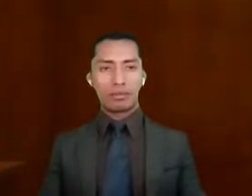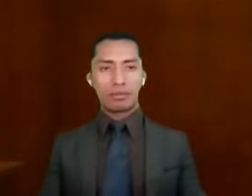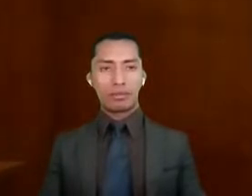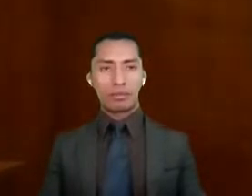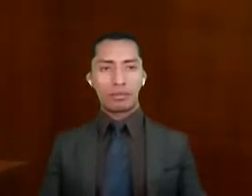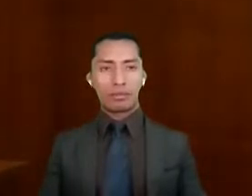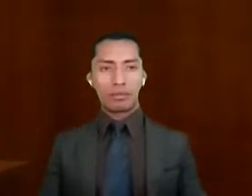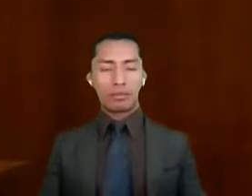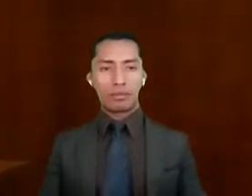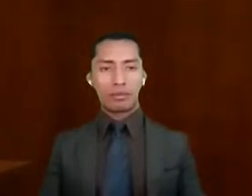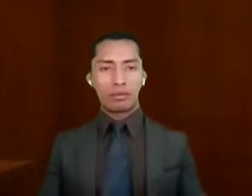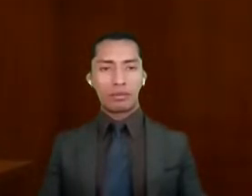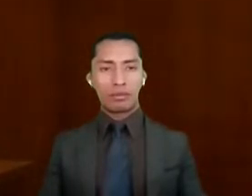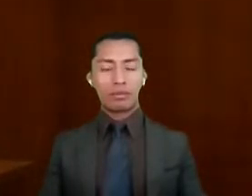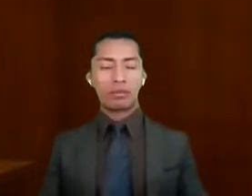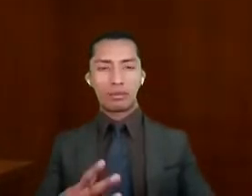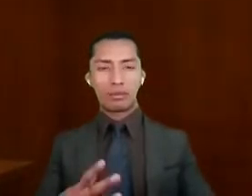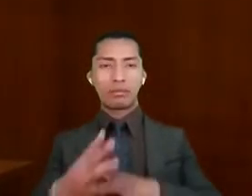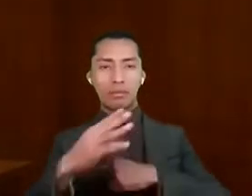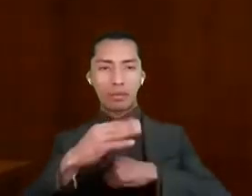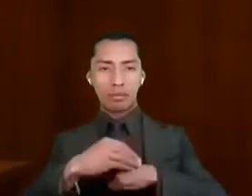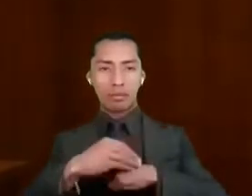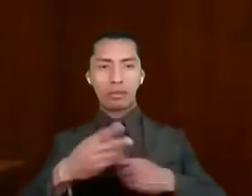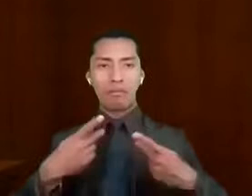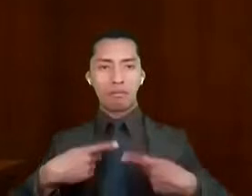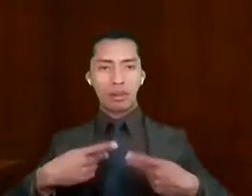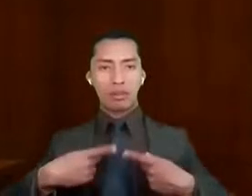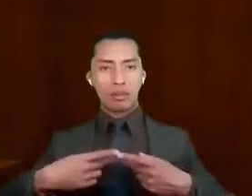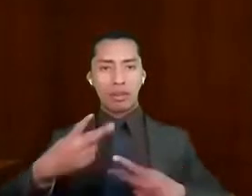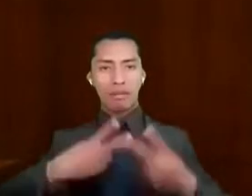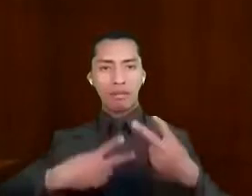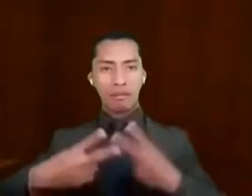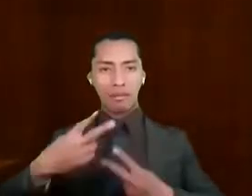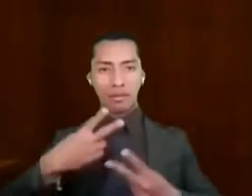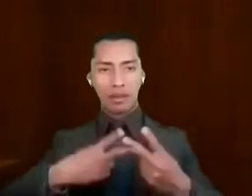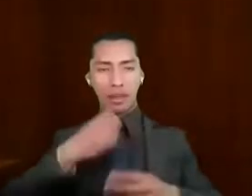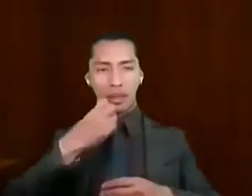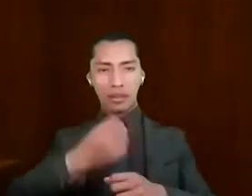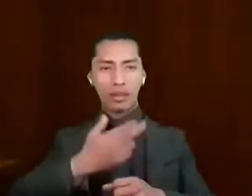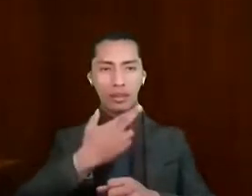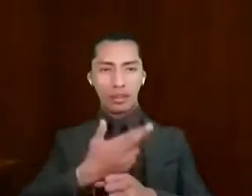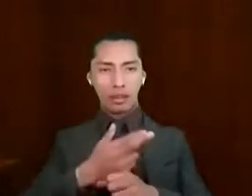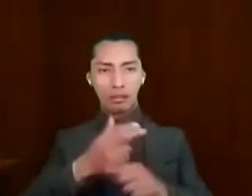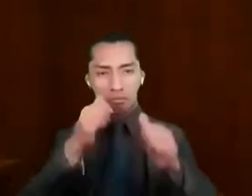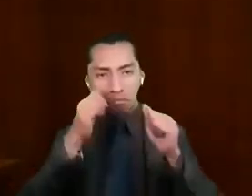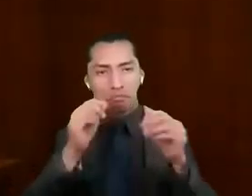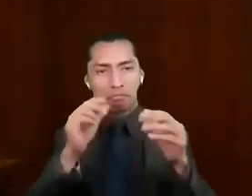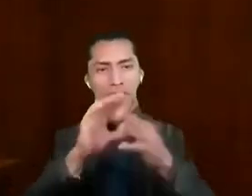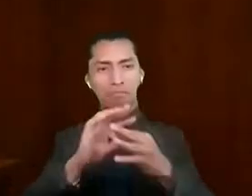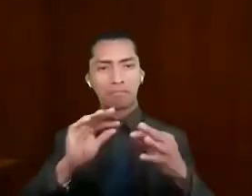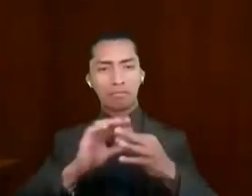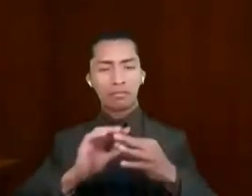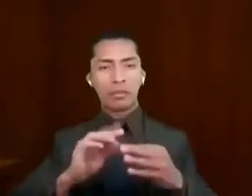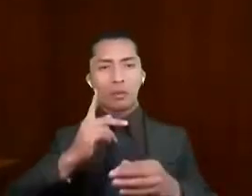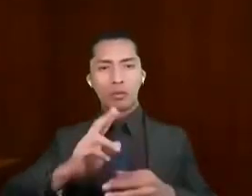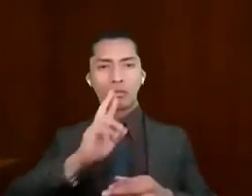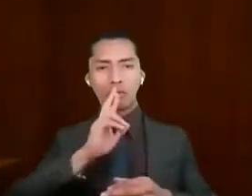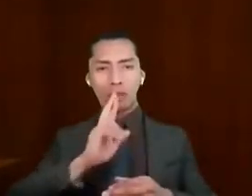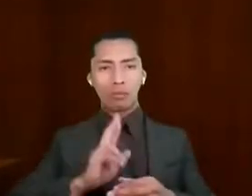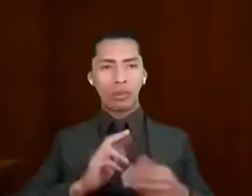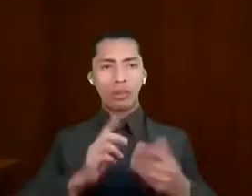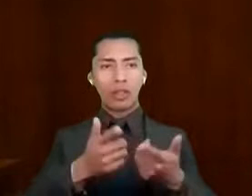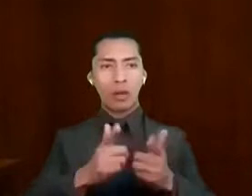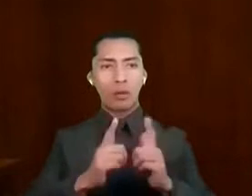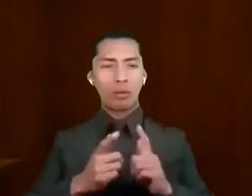Con el permiso de los presentes, secretario, hemos escuchado con atención las respuestas que le ha dado al Grupo Parlamentario del PRD y vamos a